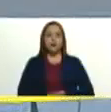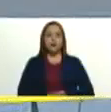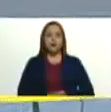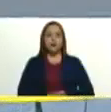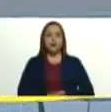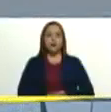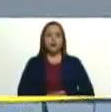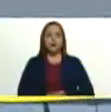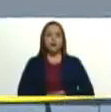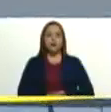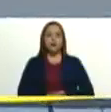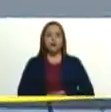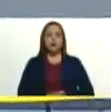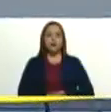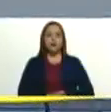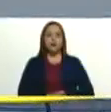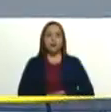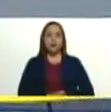Afternoon to everyone.